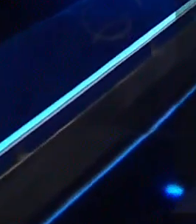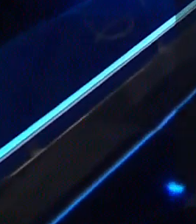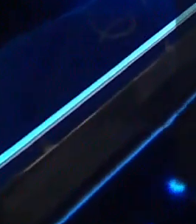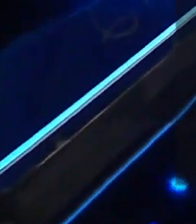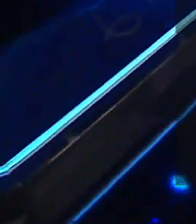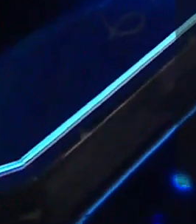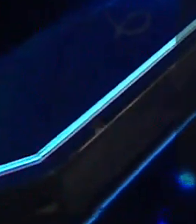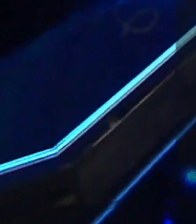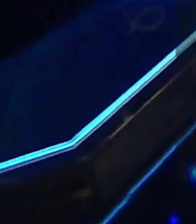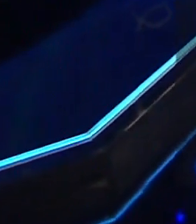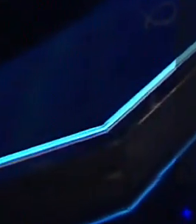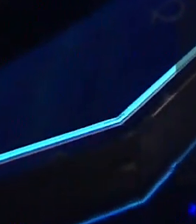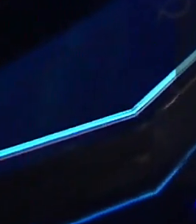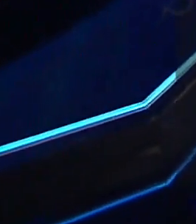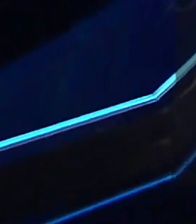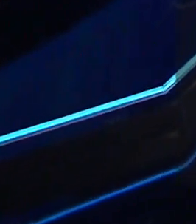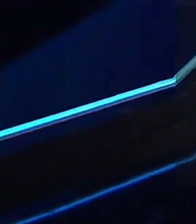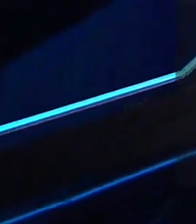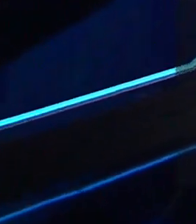¡Gracias!